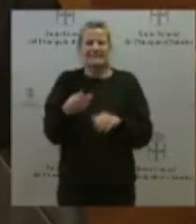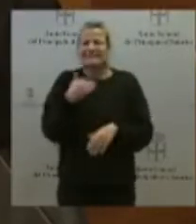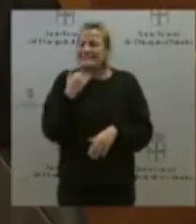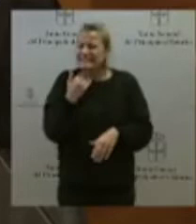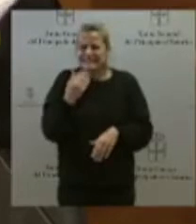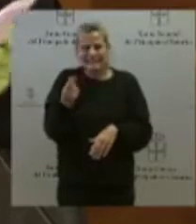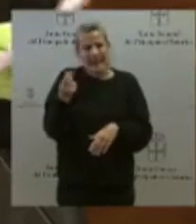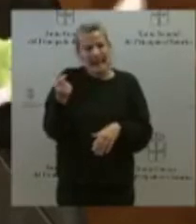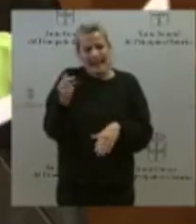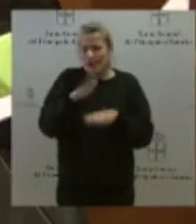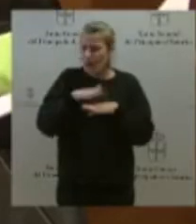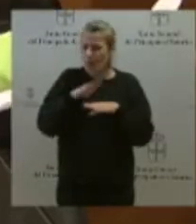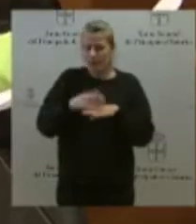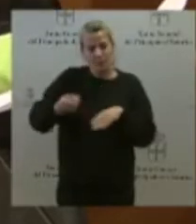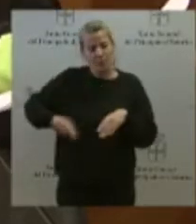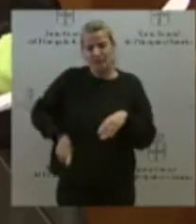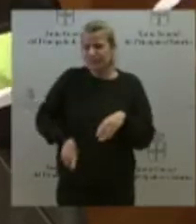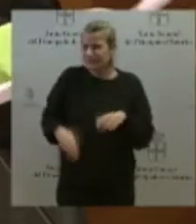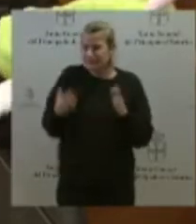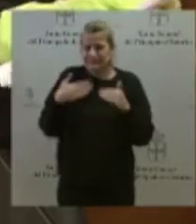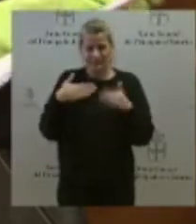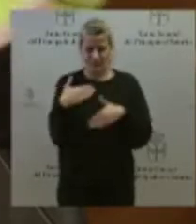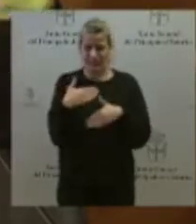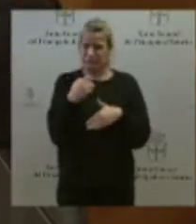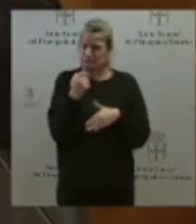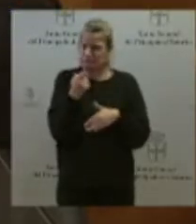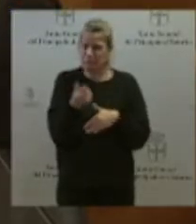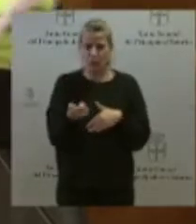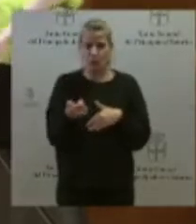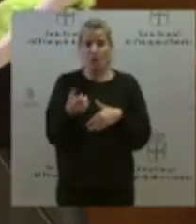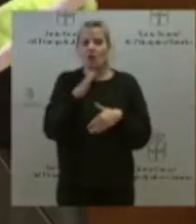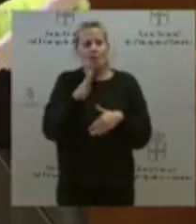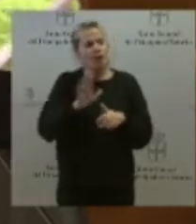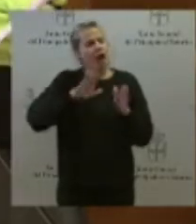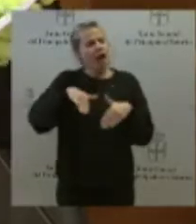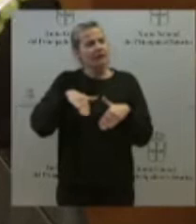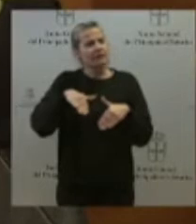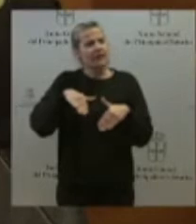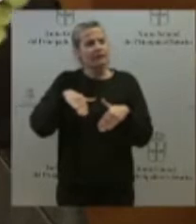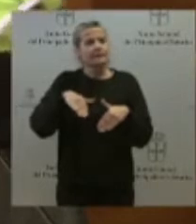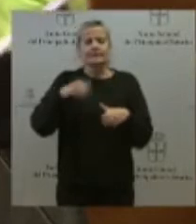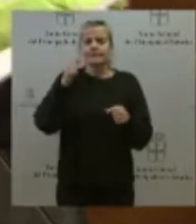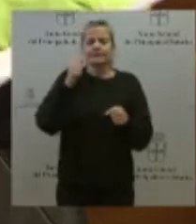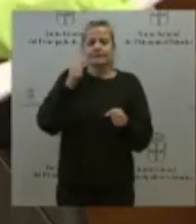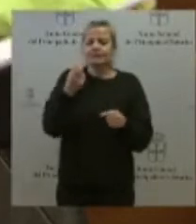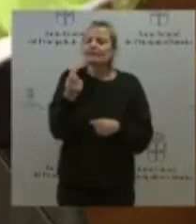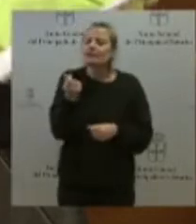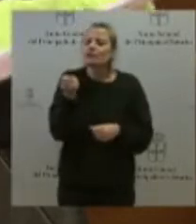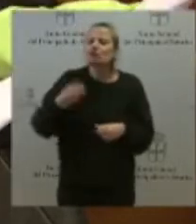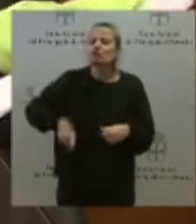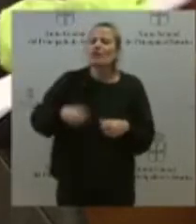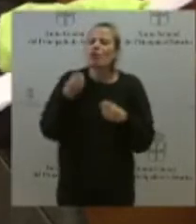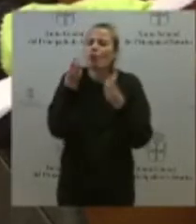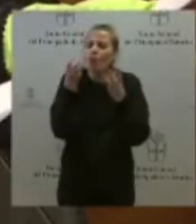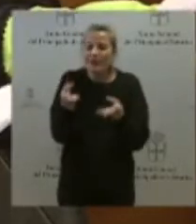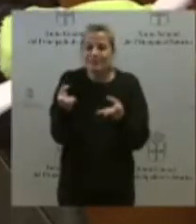cuánto cobra una trabajador o trabajadora de la limpieza, porque imagínense, tienen que limpiar en muchas ocasiones 10 portales desperdigados por Oviedo o por Sisión o